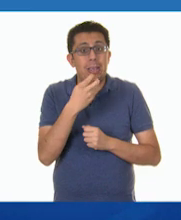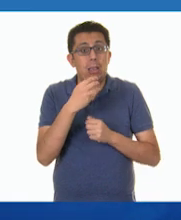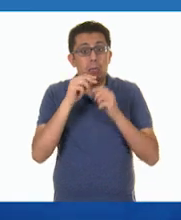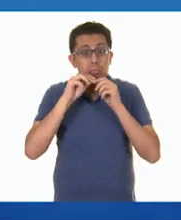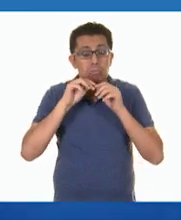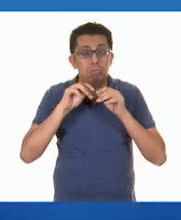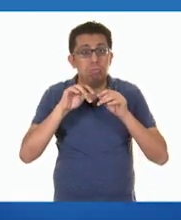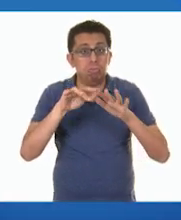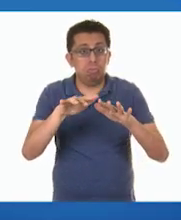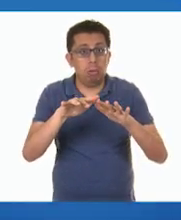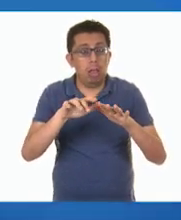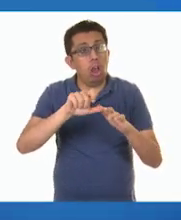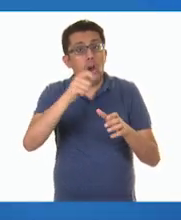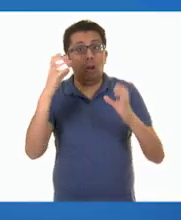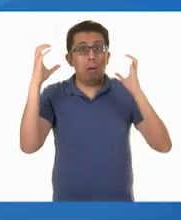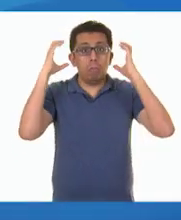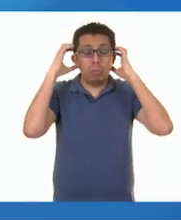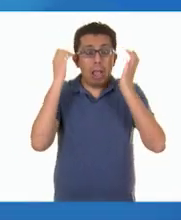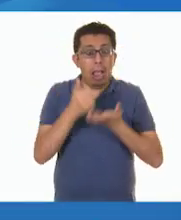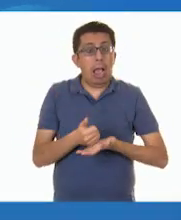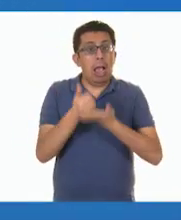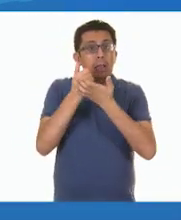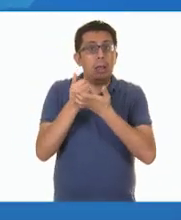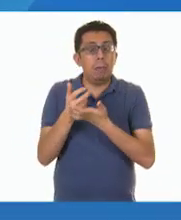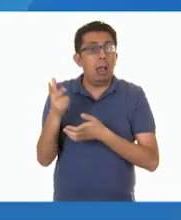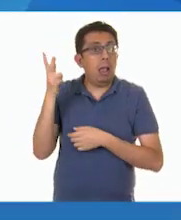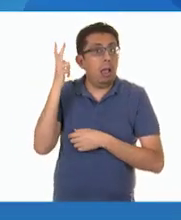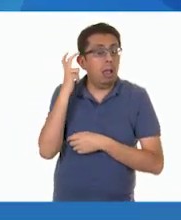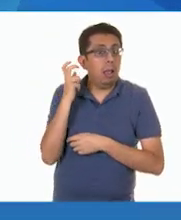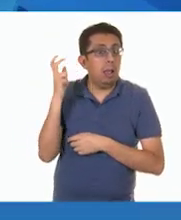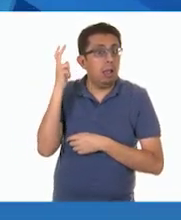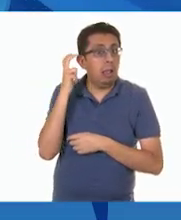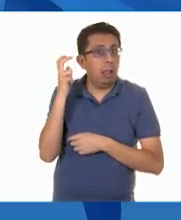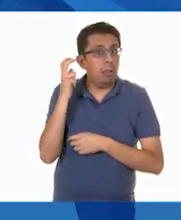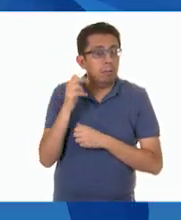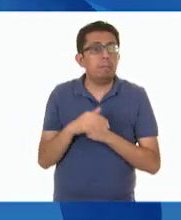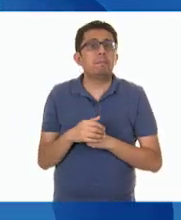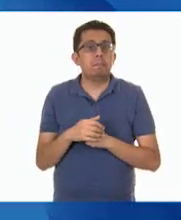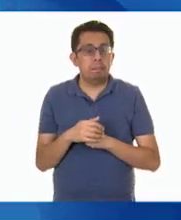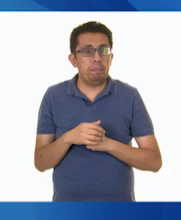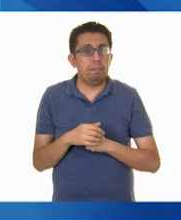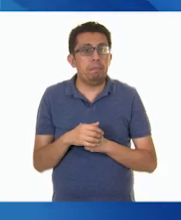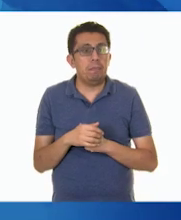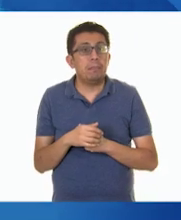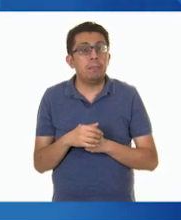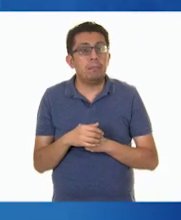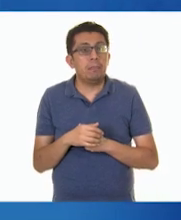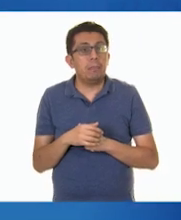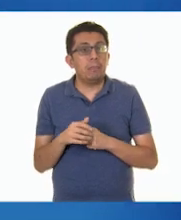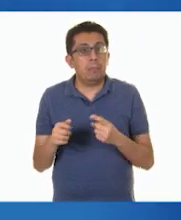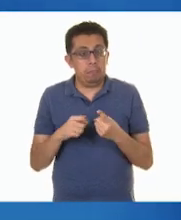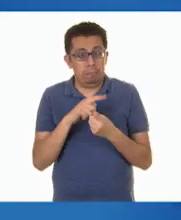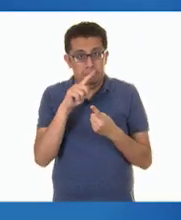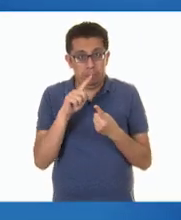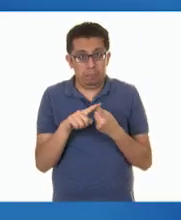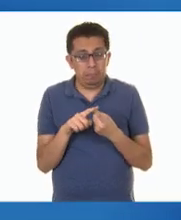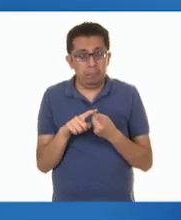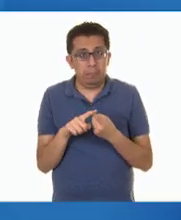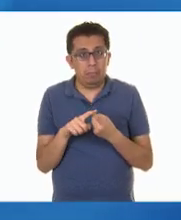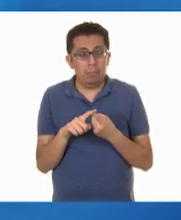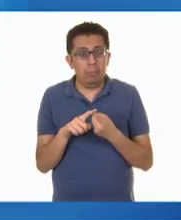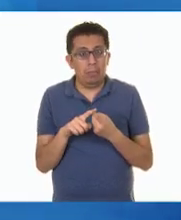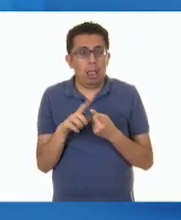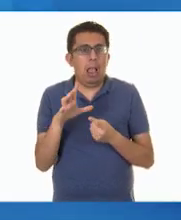a regresar o vas a escuchar las ondas sonoras de la otra persona. El primero. La primera parte que tenemos de